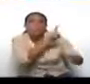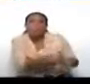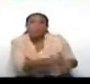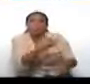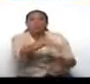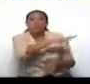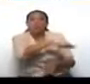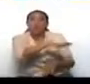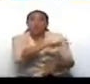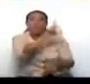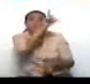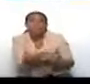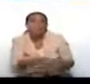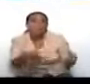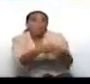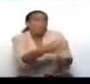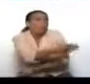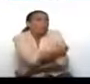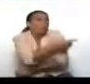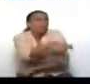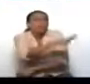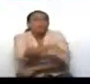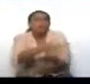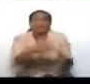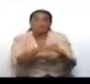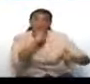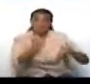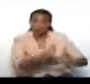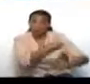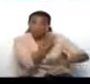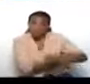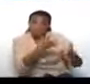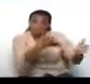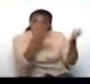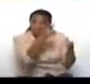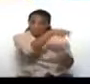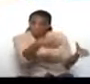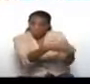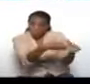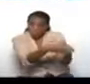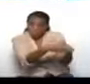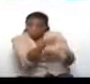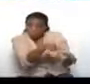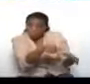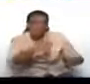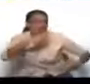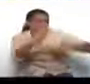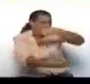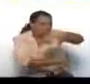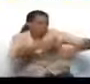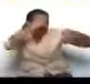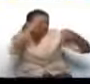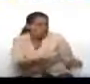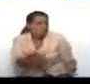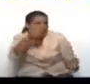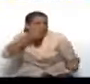¿Dónde está esa oposición? ¿Está fuerte, victoriosa? ¿Dónde está la revolución y el